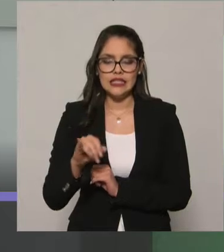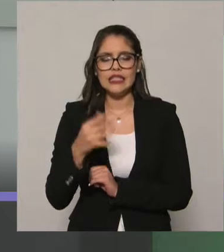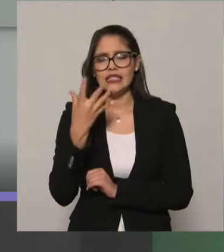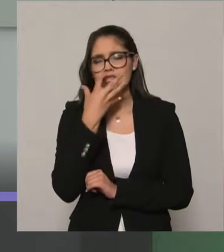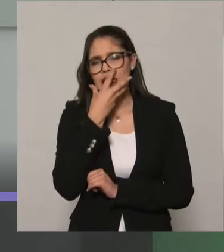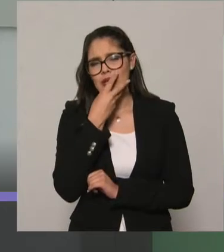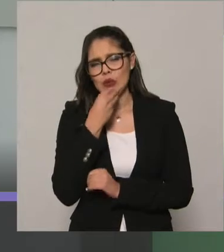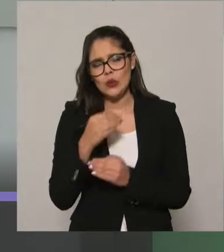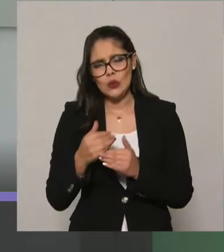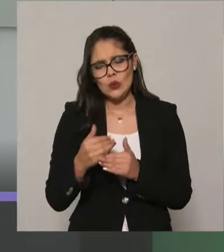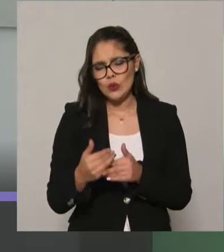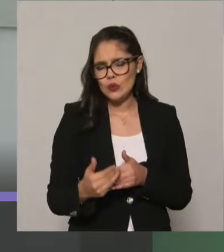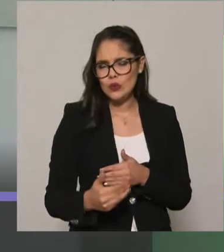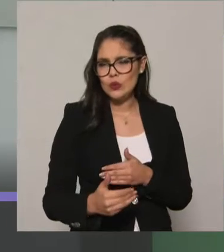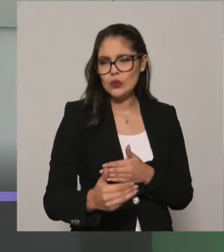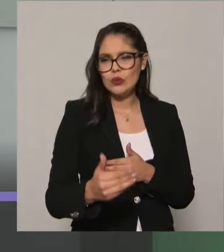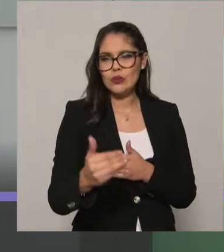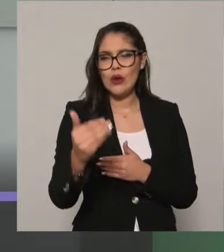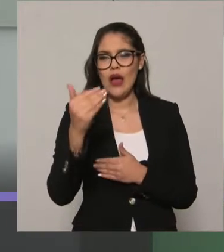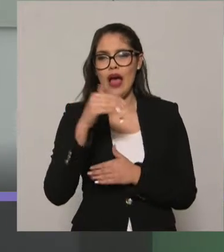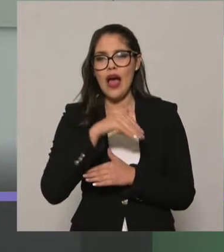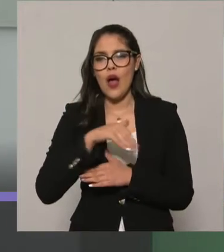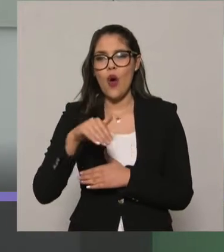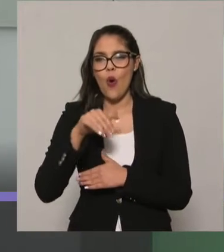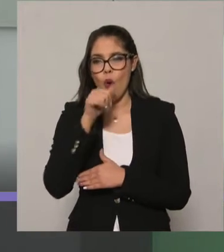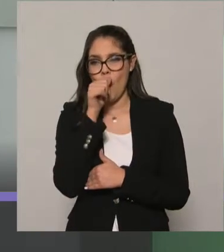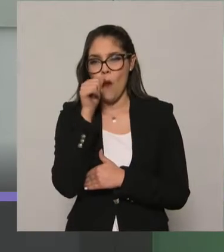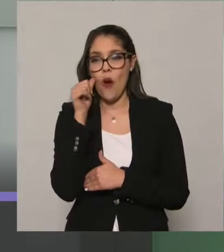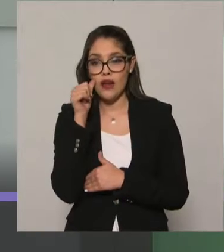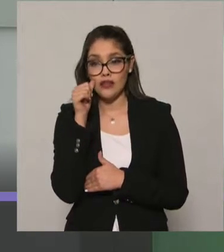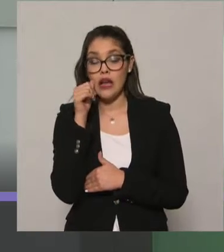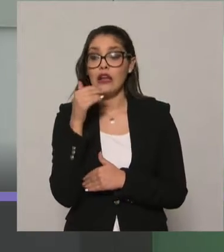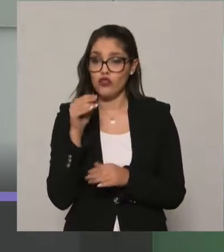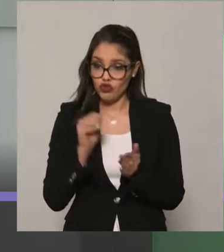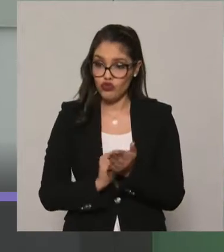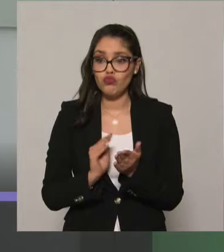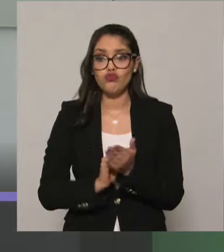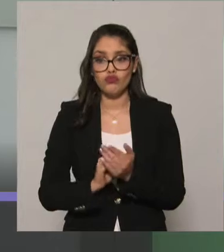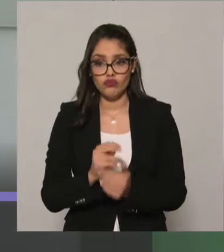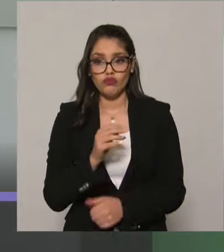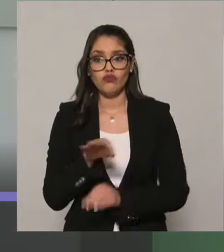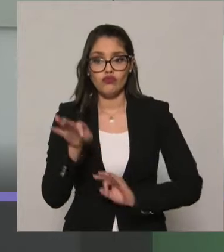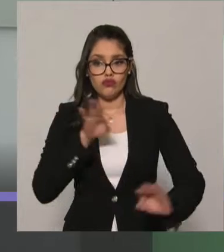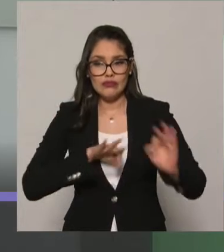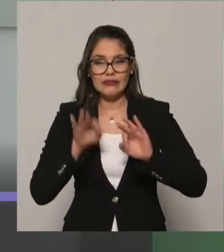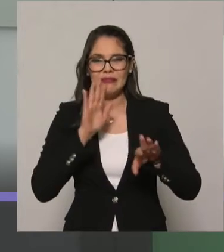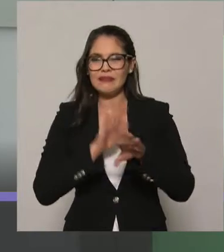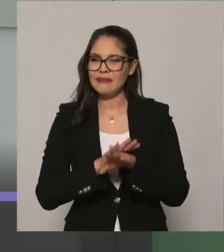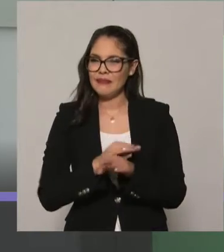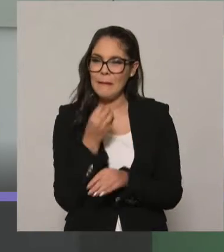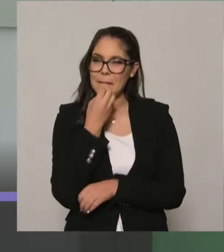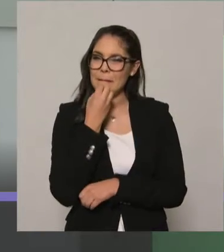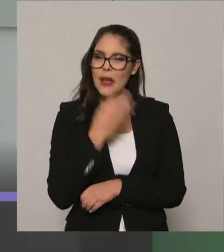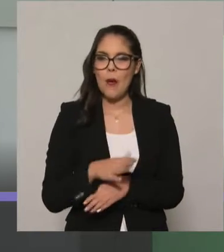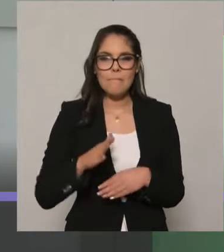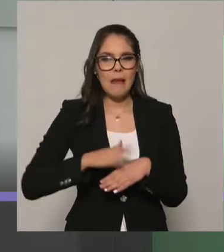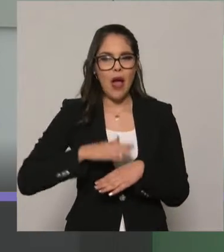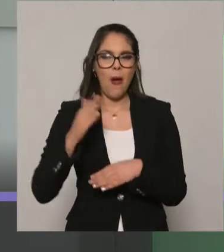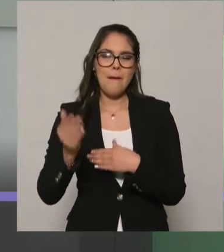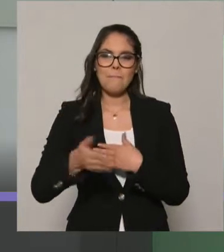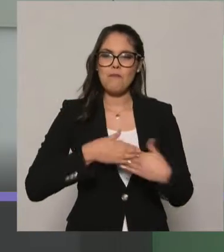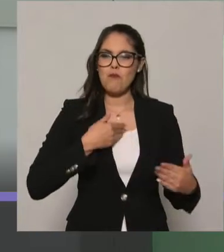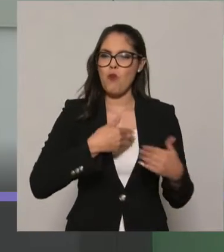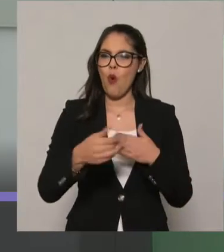bello corredor de Avenida Juárez, que por cierto se está trabajando mucho en darle un toque mucho más moderno, mucho